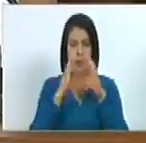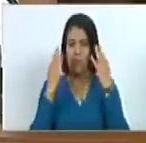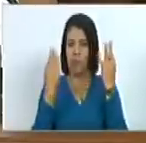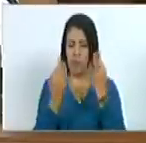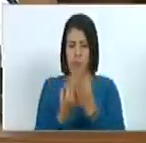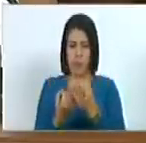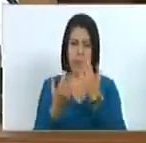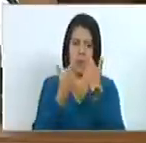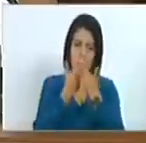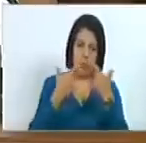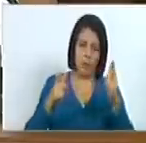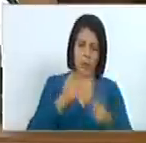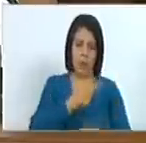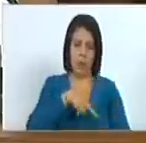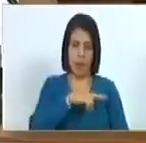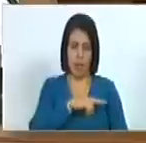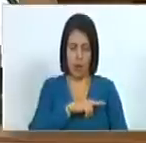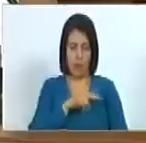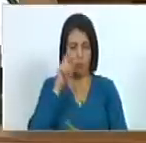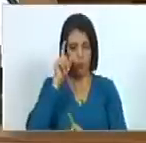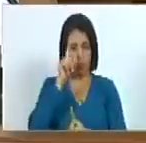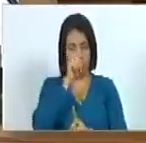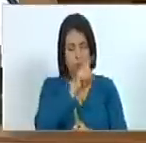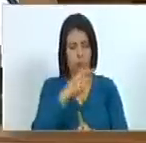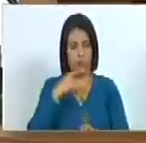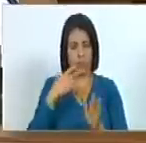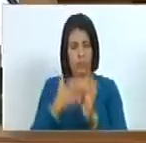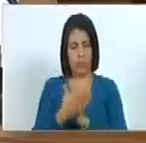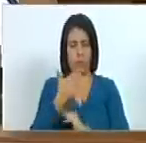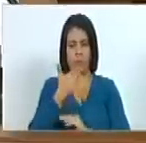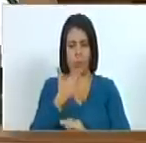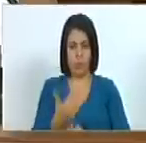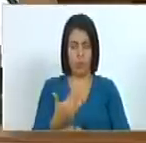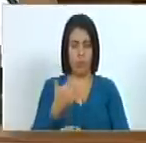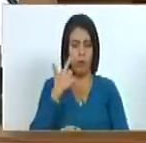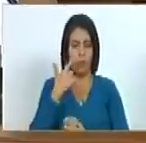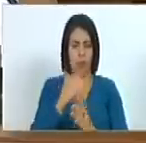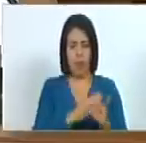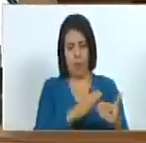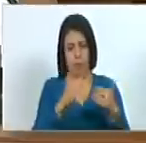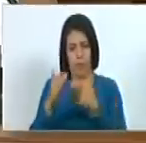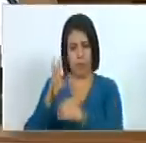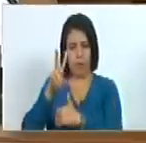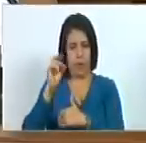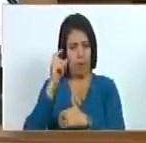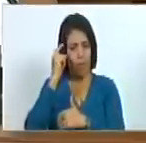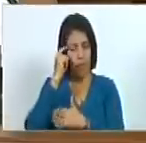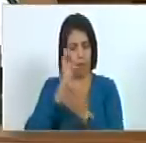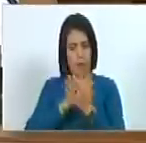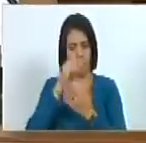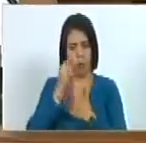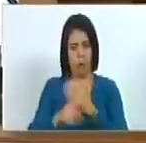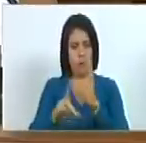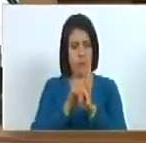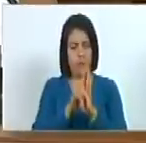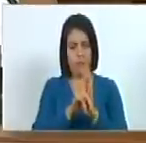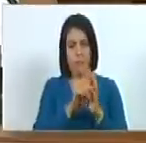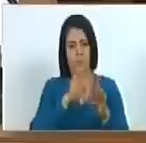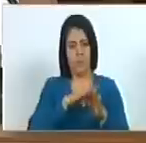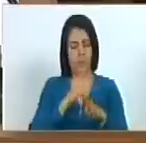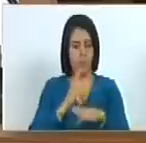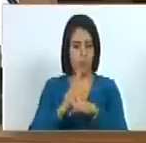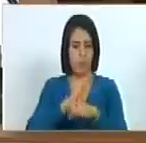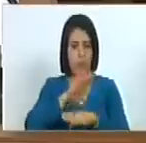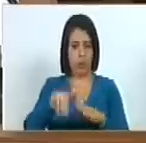Familias, Libertad y Religión y Cultos, mediante la cual solicitó una prórroga de 30 días al proyecto de ley orgánica